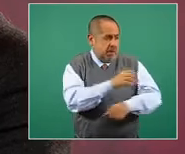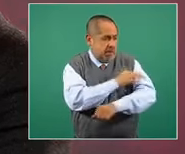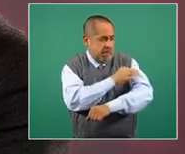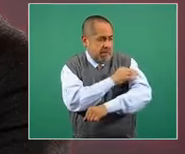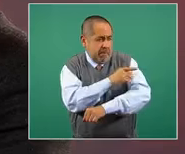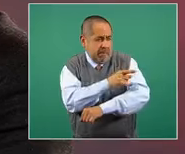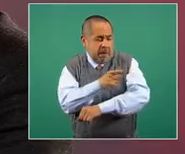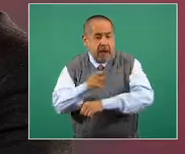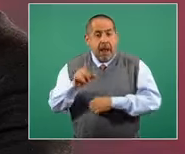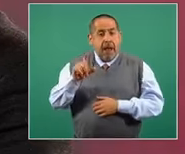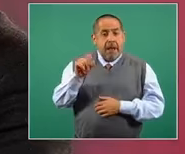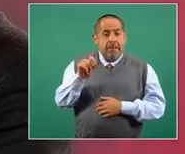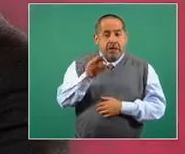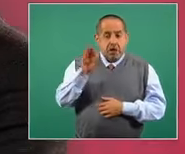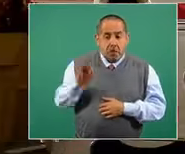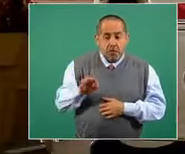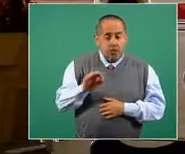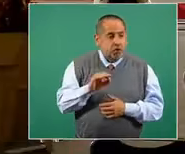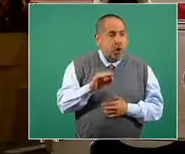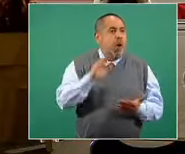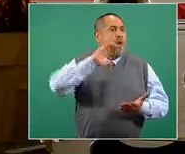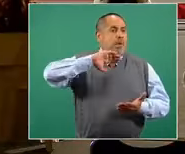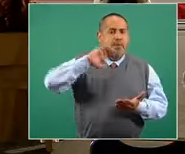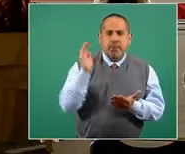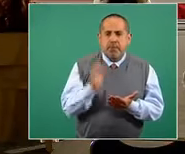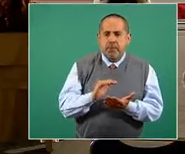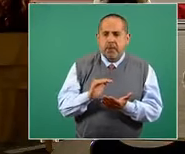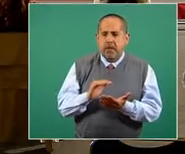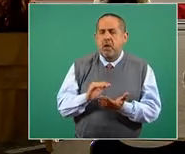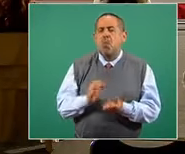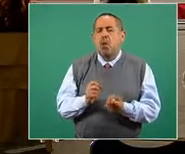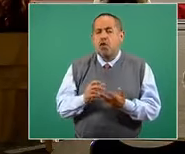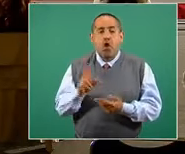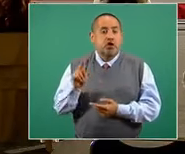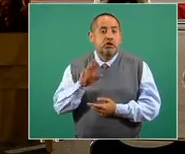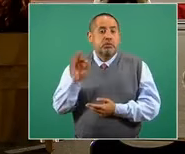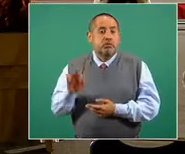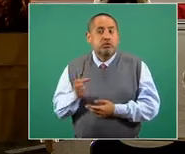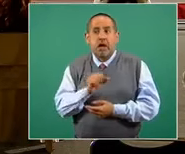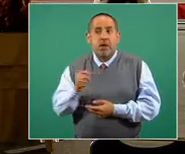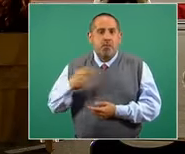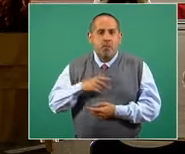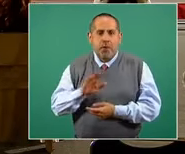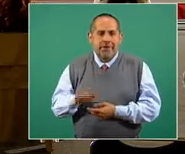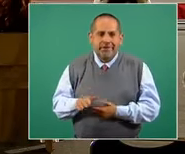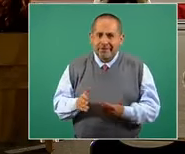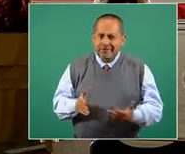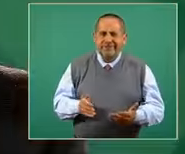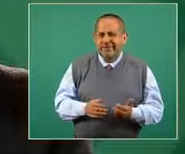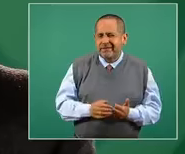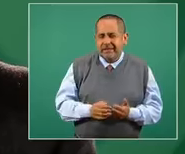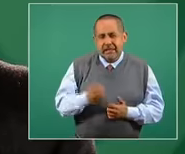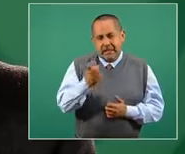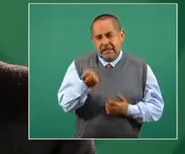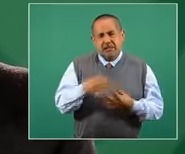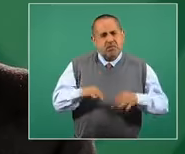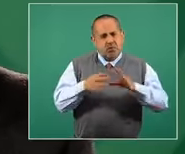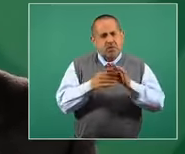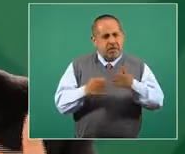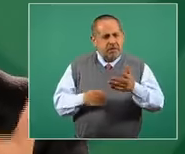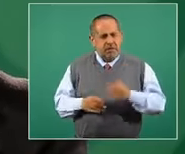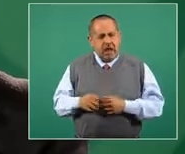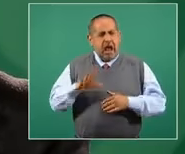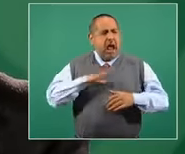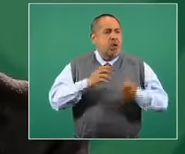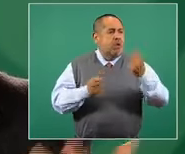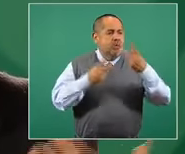cobertura, habremos reducido 80% de la mortalidad. Entonces, esta es la situación y es importante. A veces hay personas